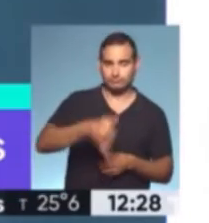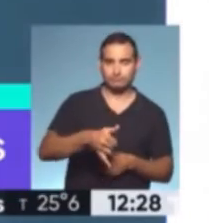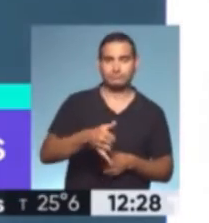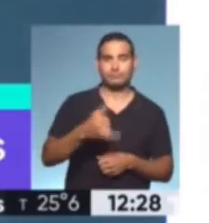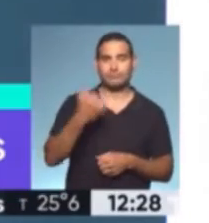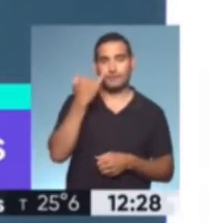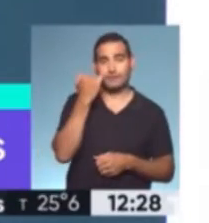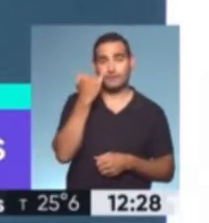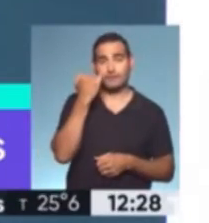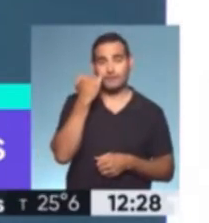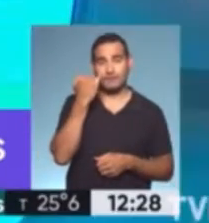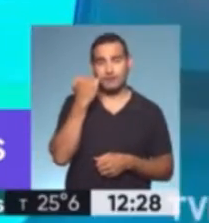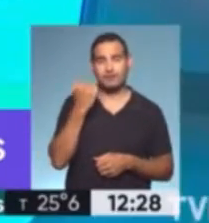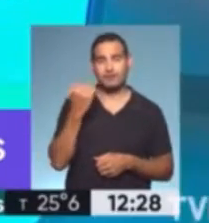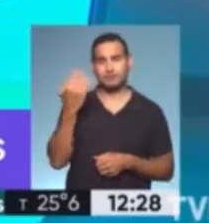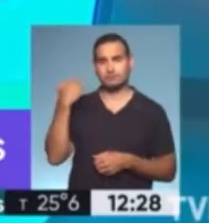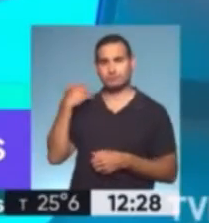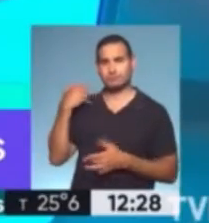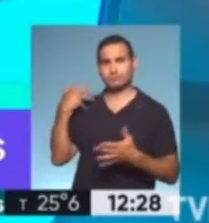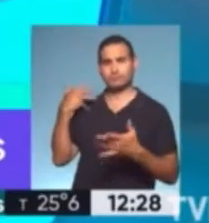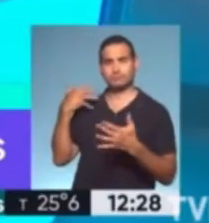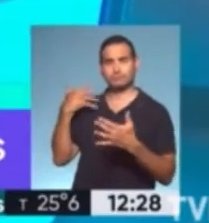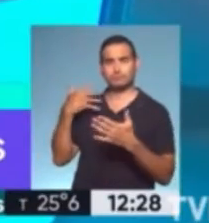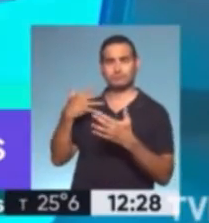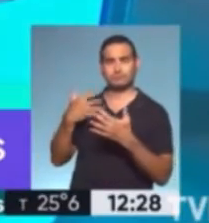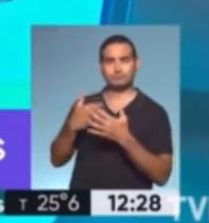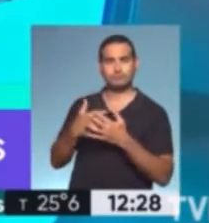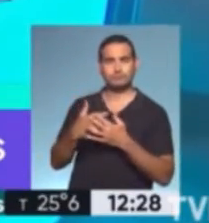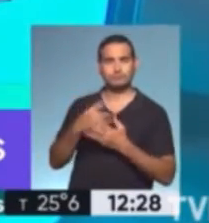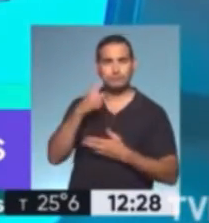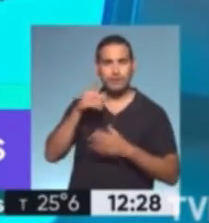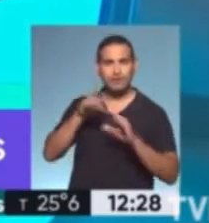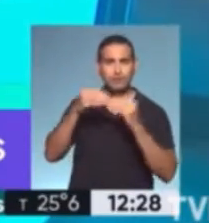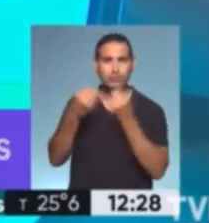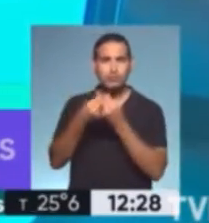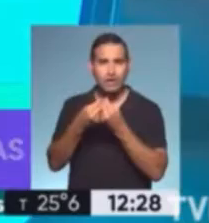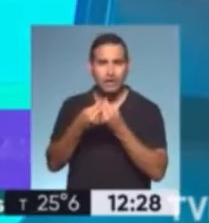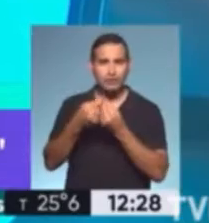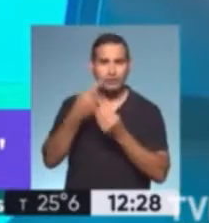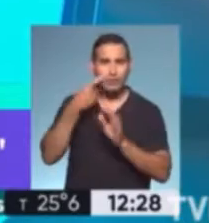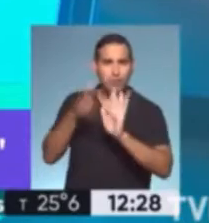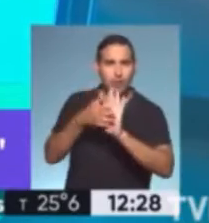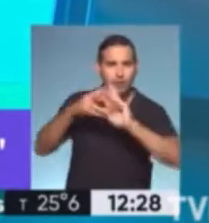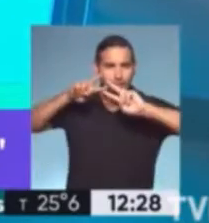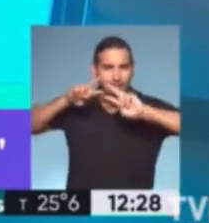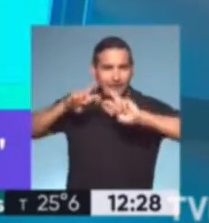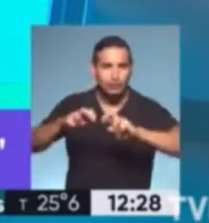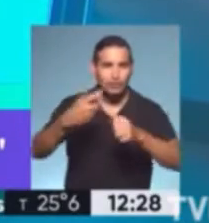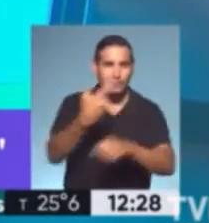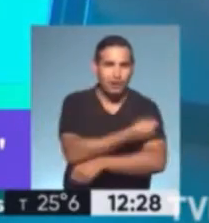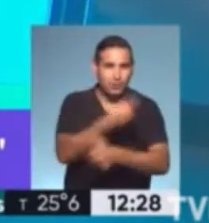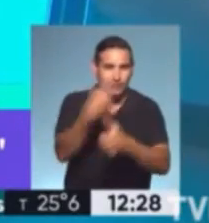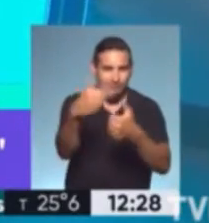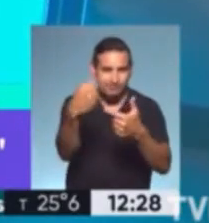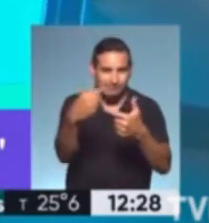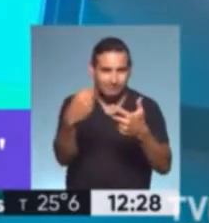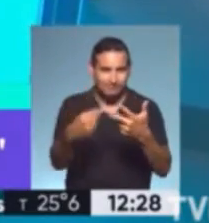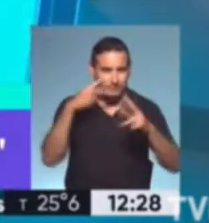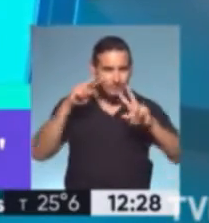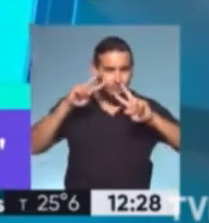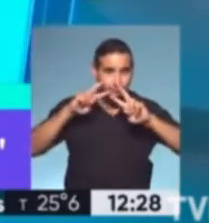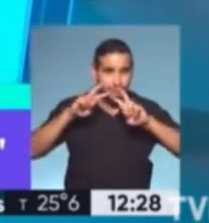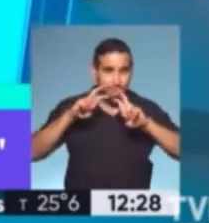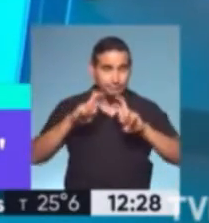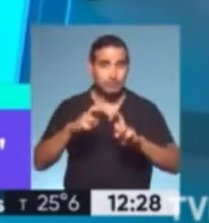venimos viendo, digamos, los que venimos viendo los resultados de los ensayos clínicos de todas las vacunas COVID, y lo que